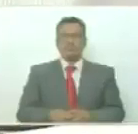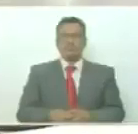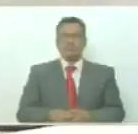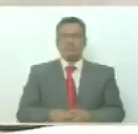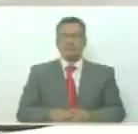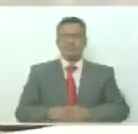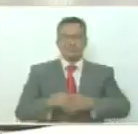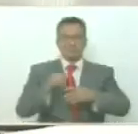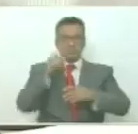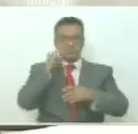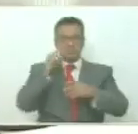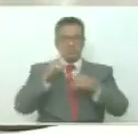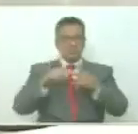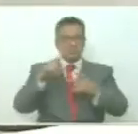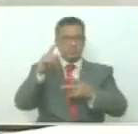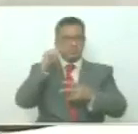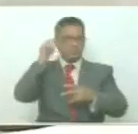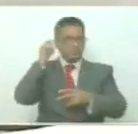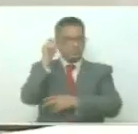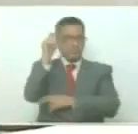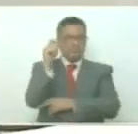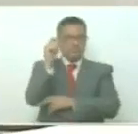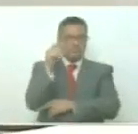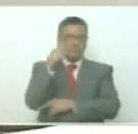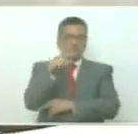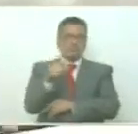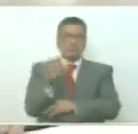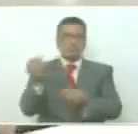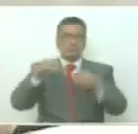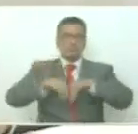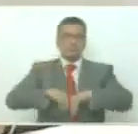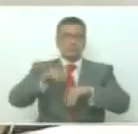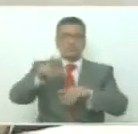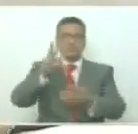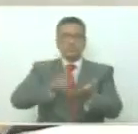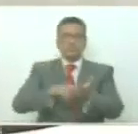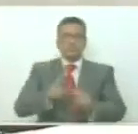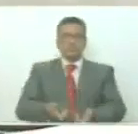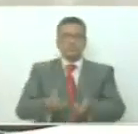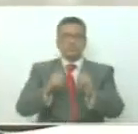Las ciudadanas diputadas y los ciudadanos diputados que estén de acuerdo con aprobar